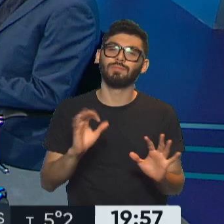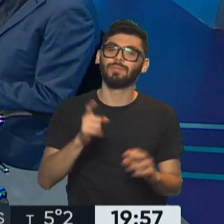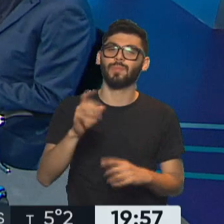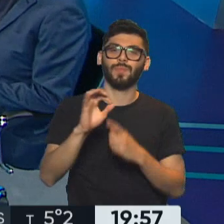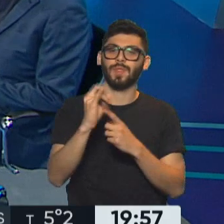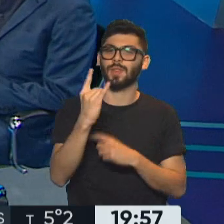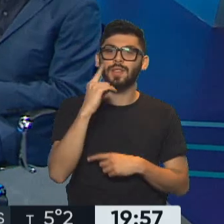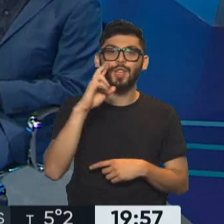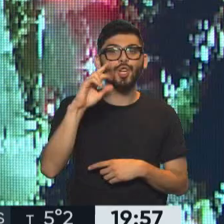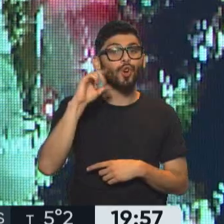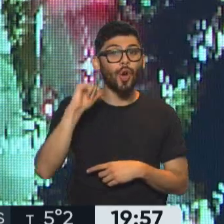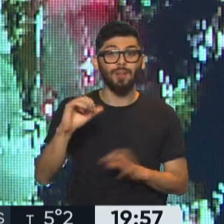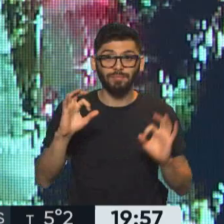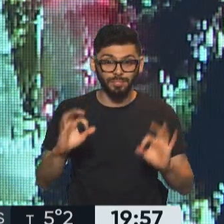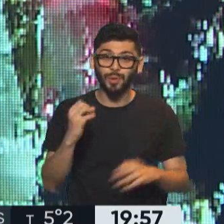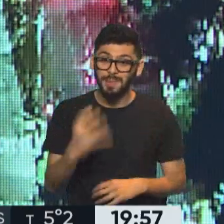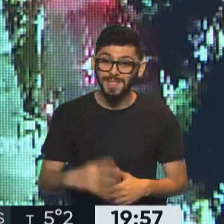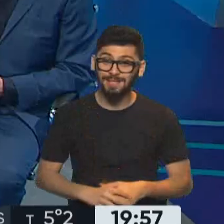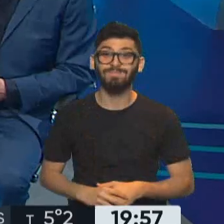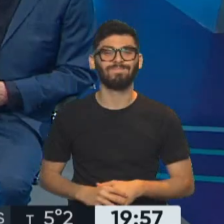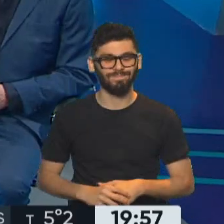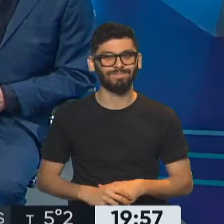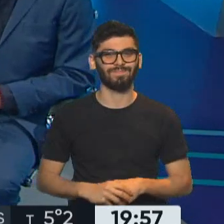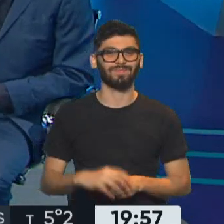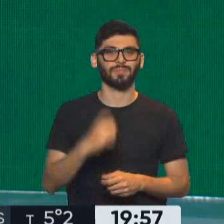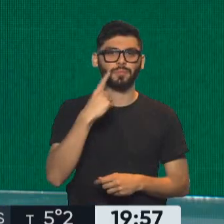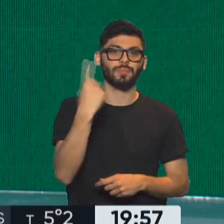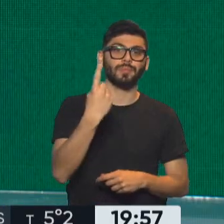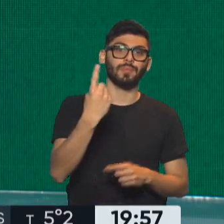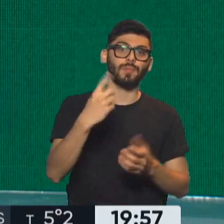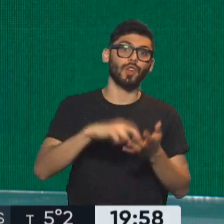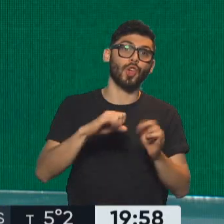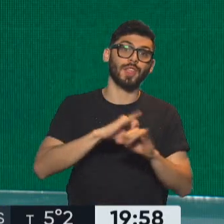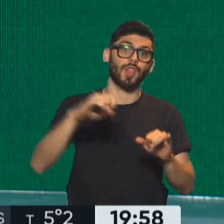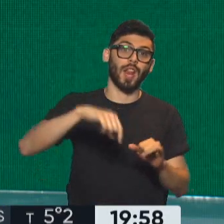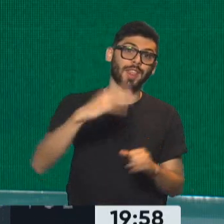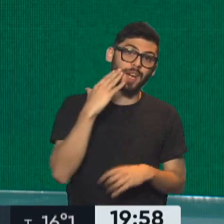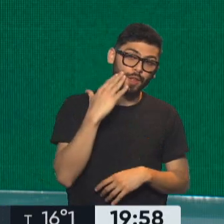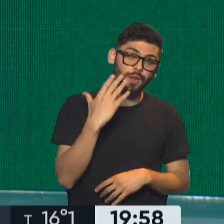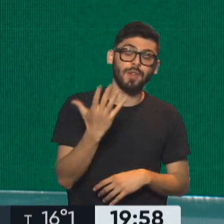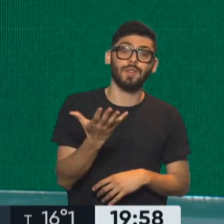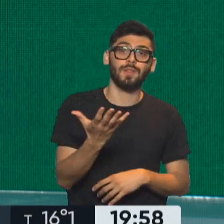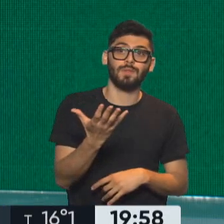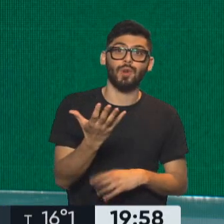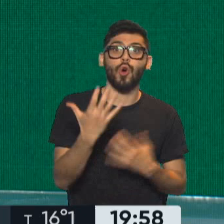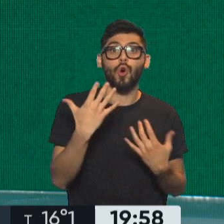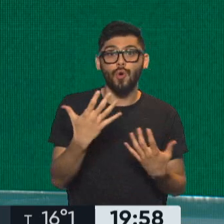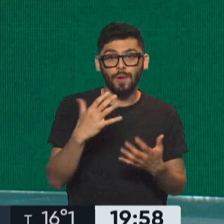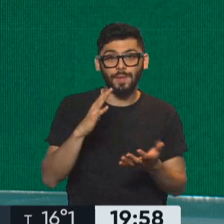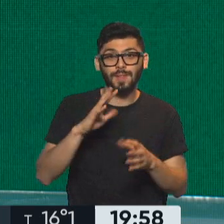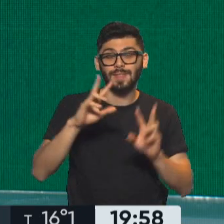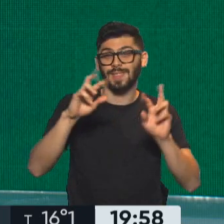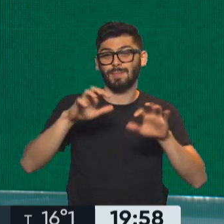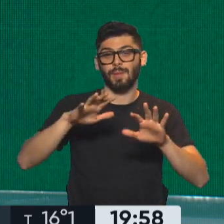Quiroga también. ¿Cómo va? Bienvenido. ¿Qué tal? Vamos a ver el primer informe de esta tarde, que por supuesto tiene que ver con la marcha de